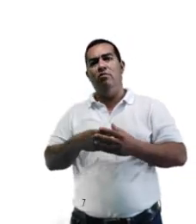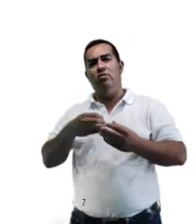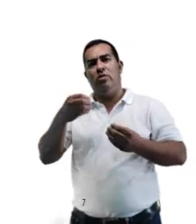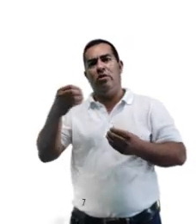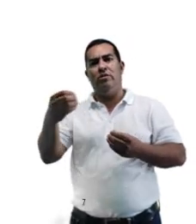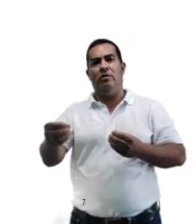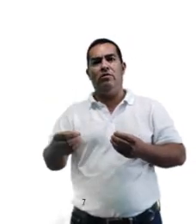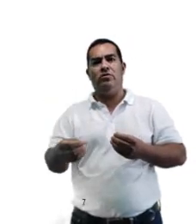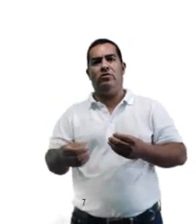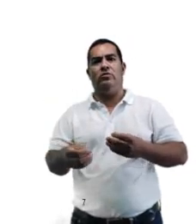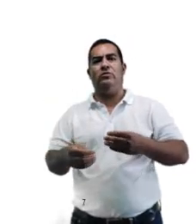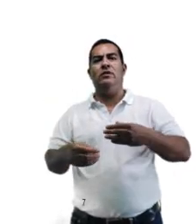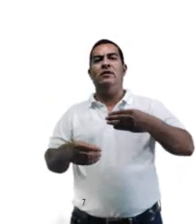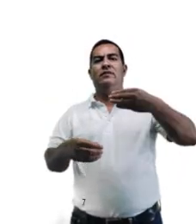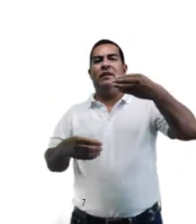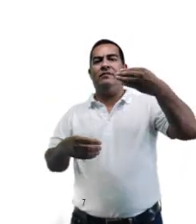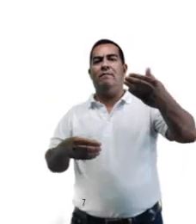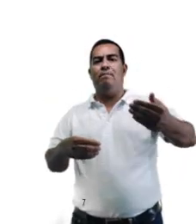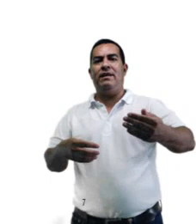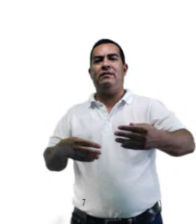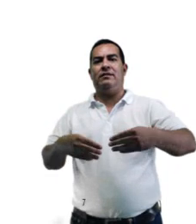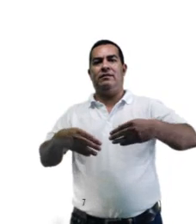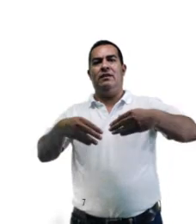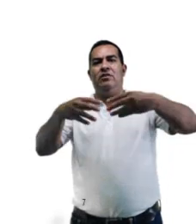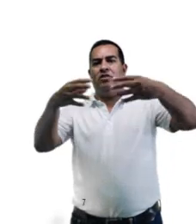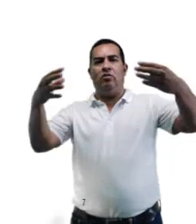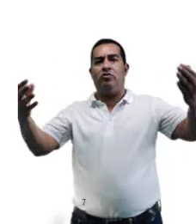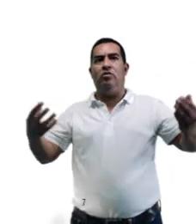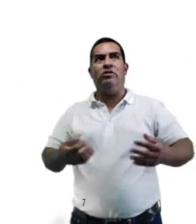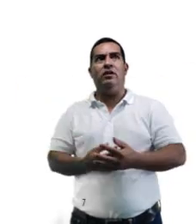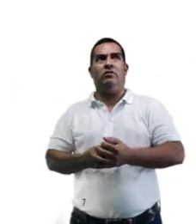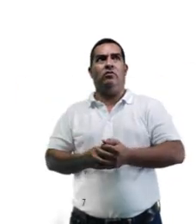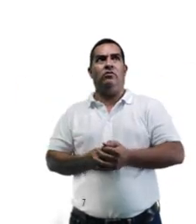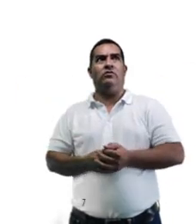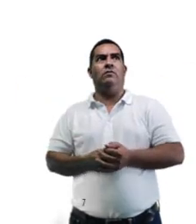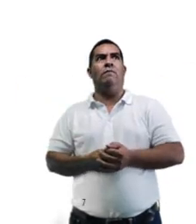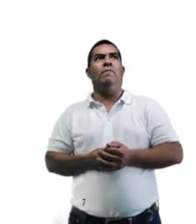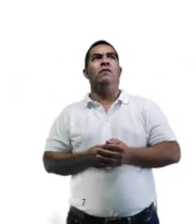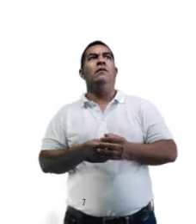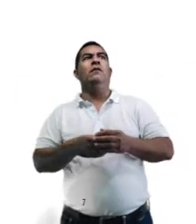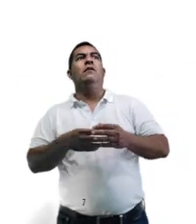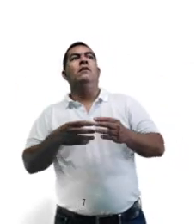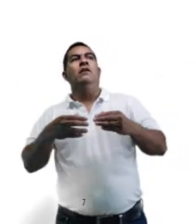mucho en el mundo de los negocios, de las empresas, de los contactos.